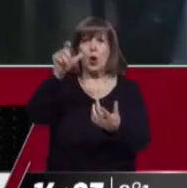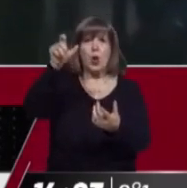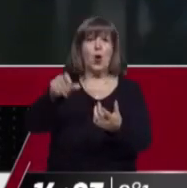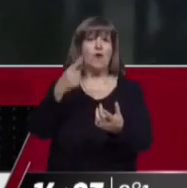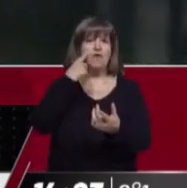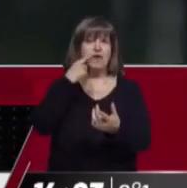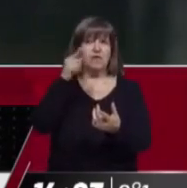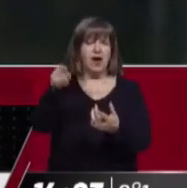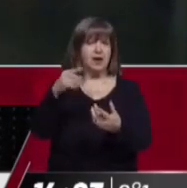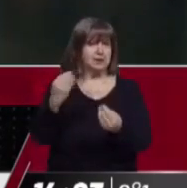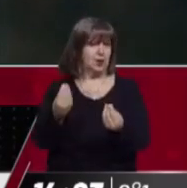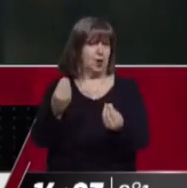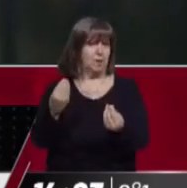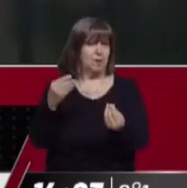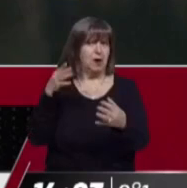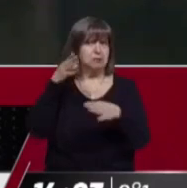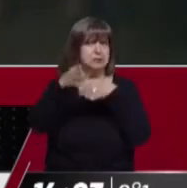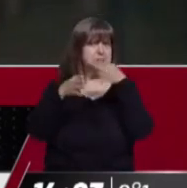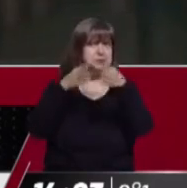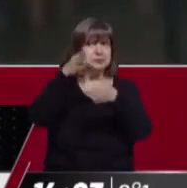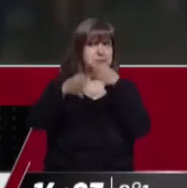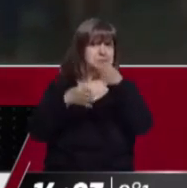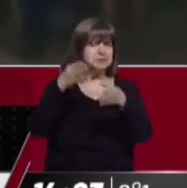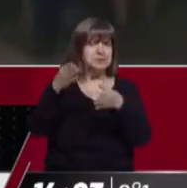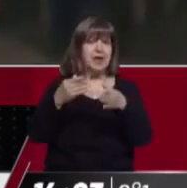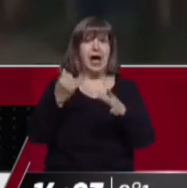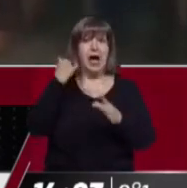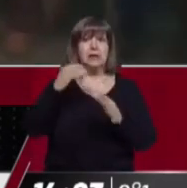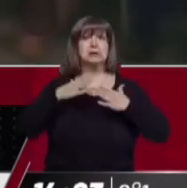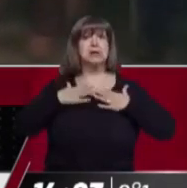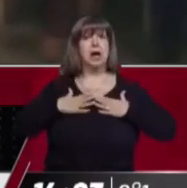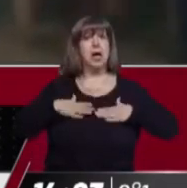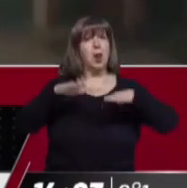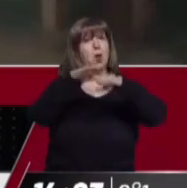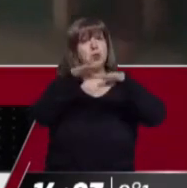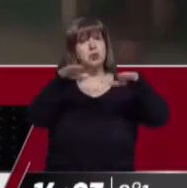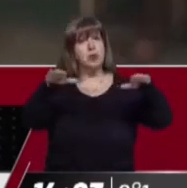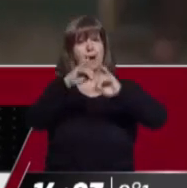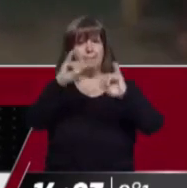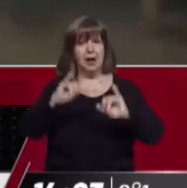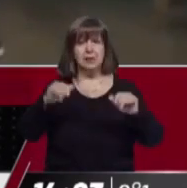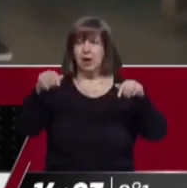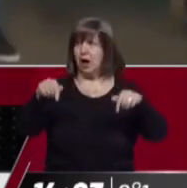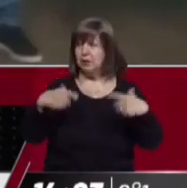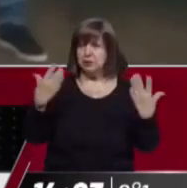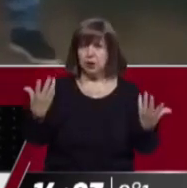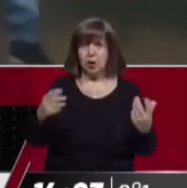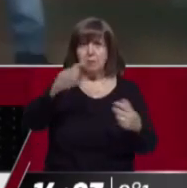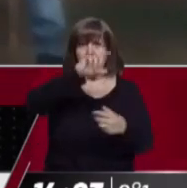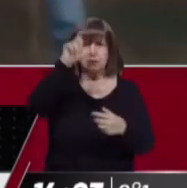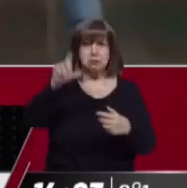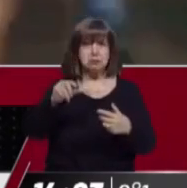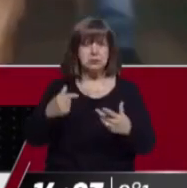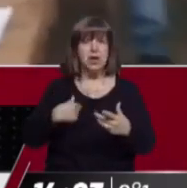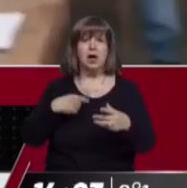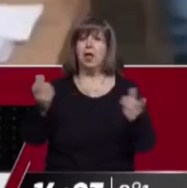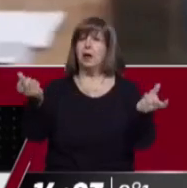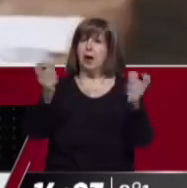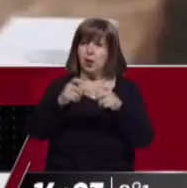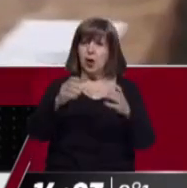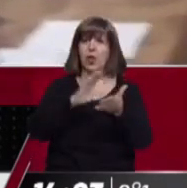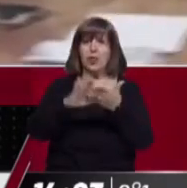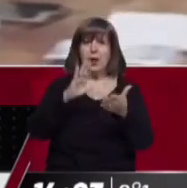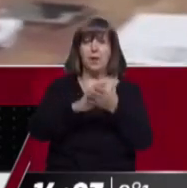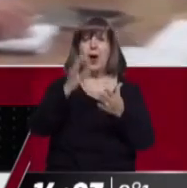que alteran la tranquilidad que reinaba en ese departamento del este mendocino. Han quedado en reunirse el próximo 28 de mayo